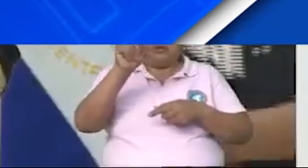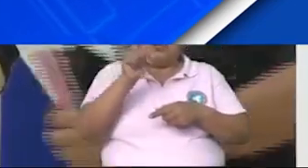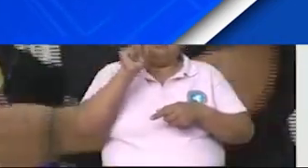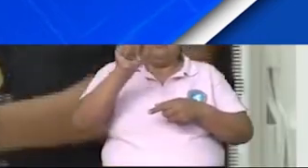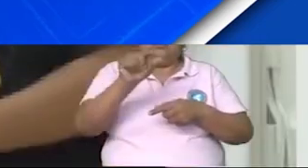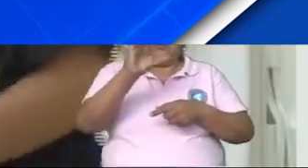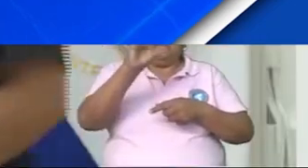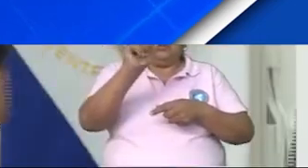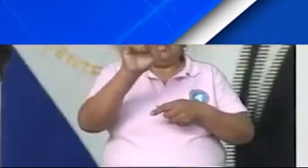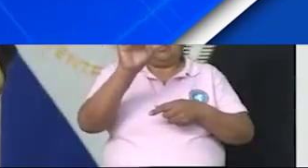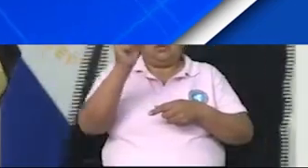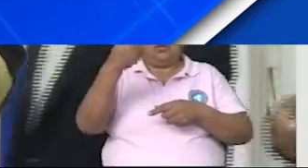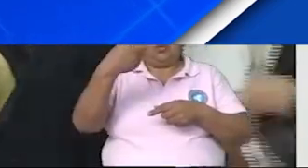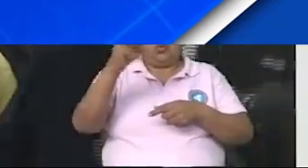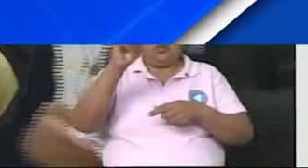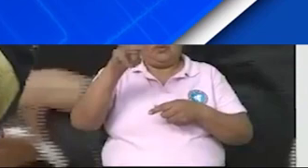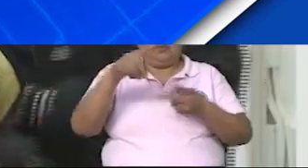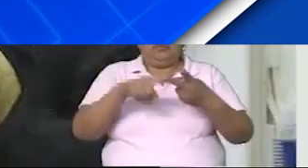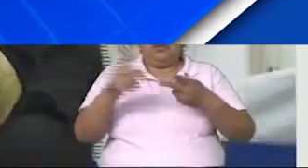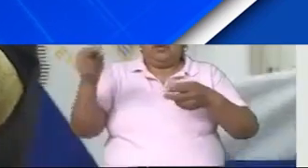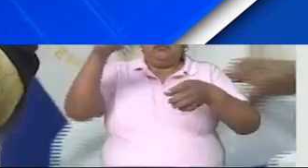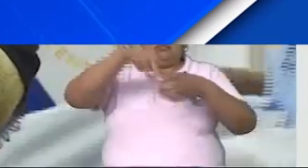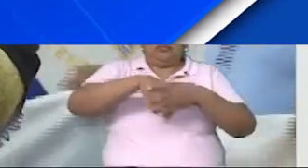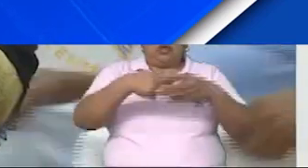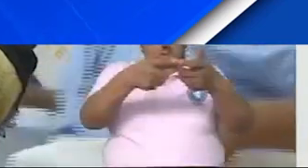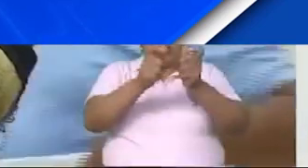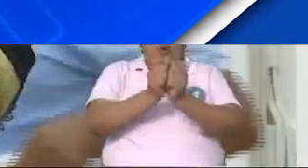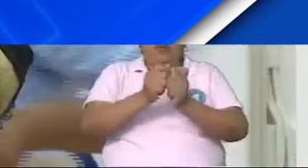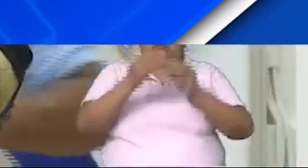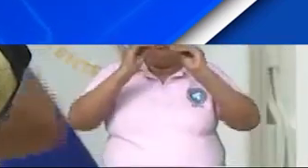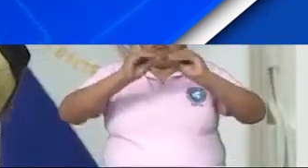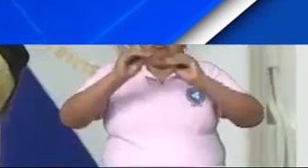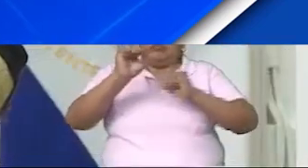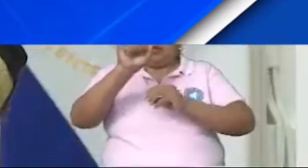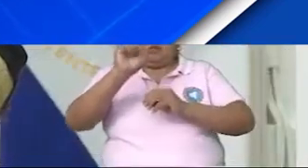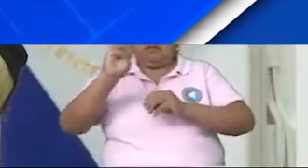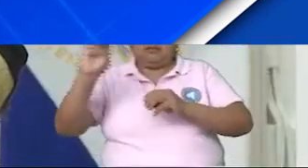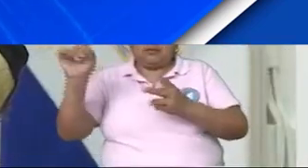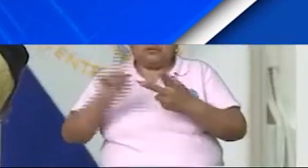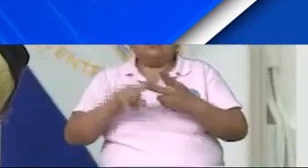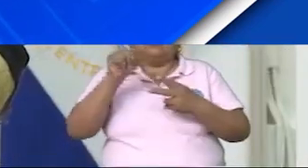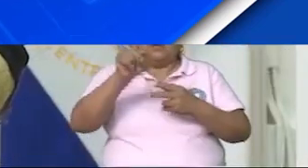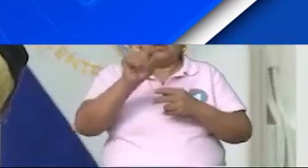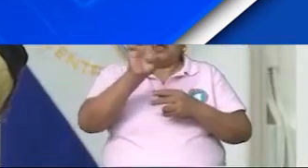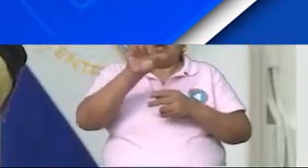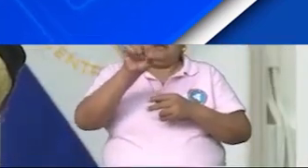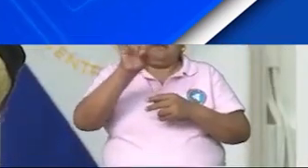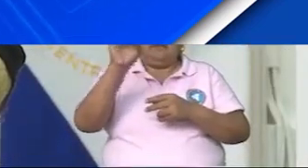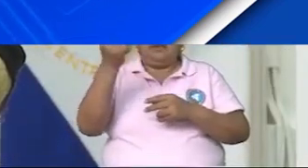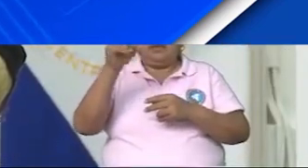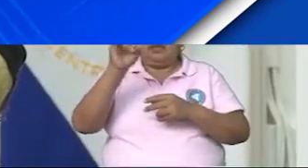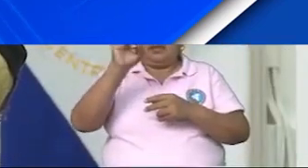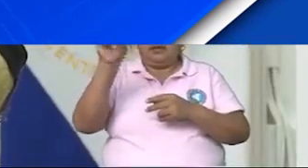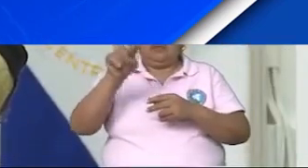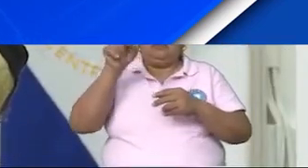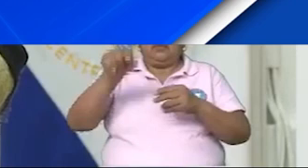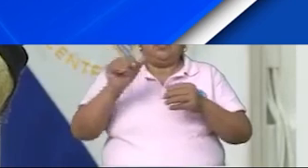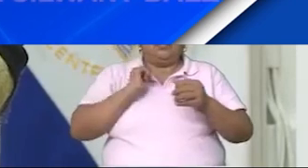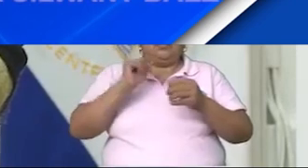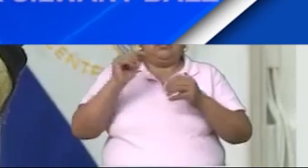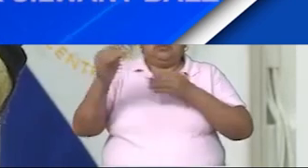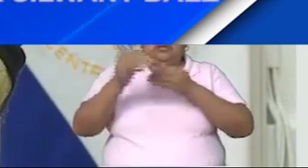Huembe, perteneció a la Brigada de Alfabetización Elvis Díaz, ubicado en la zona de